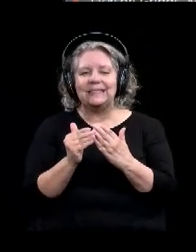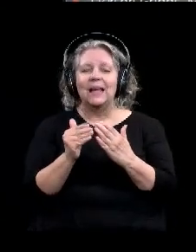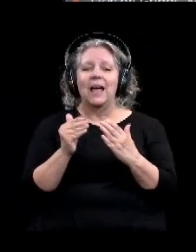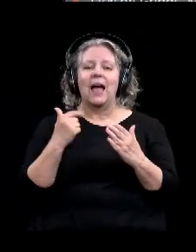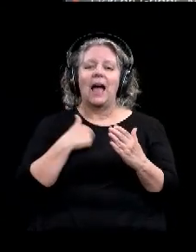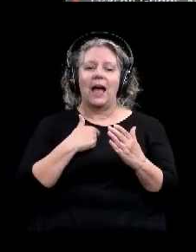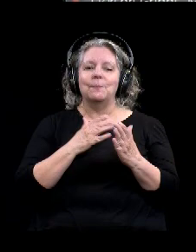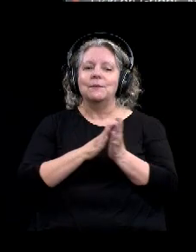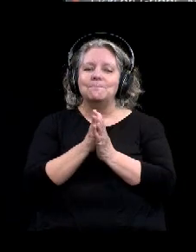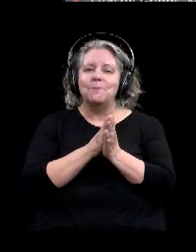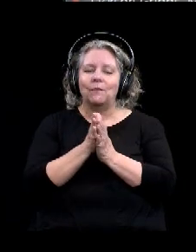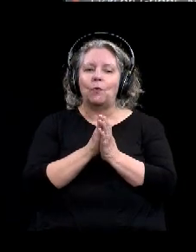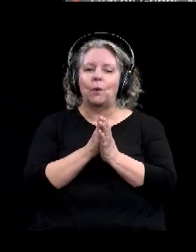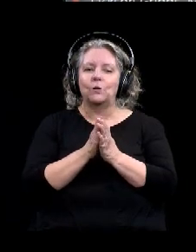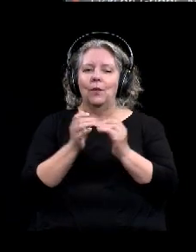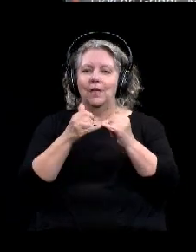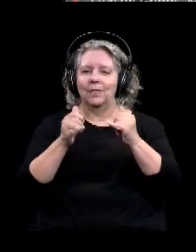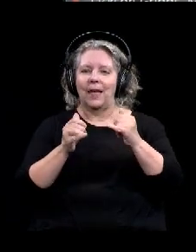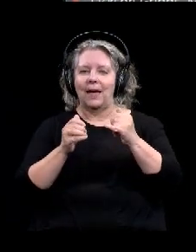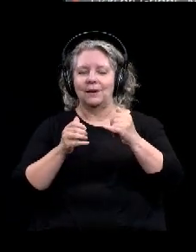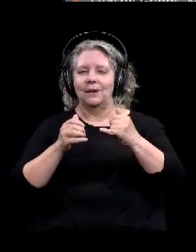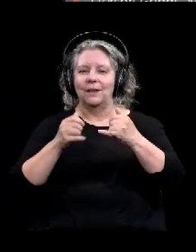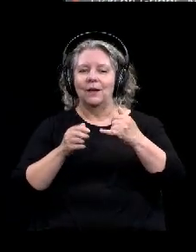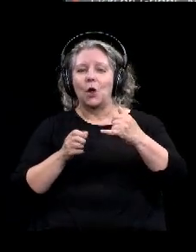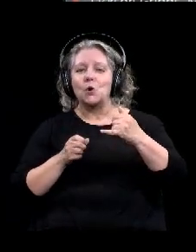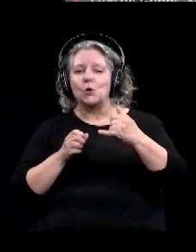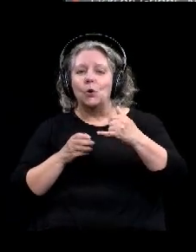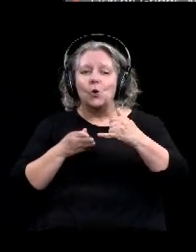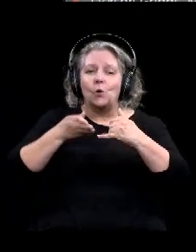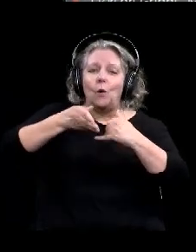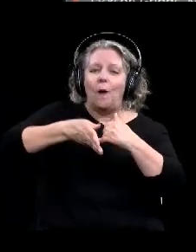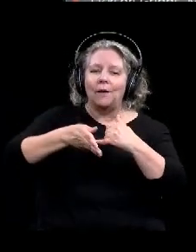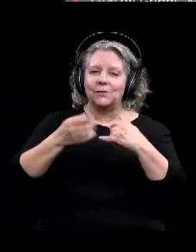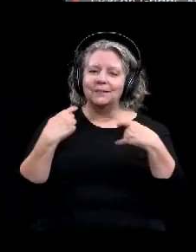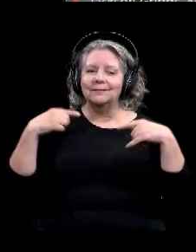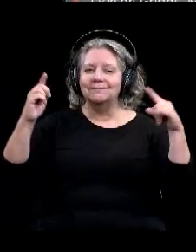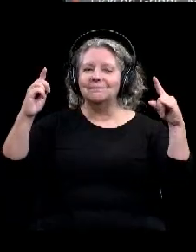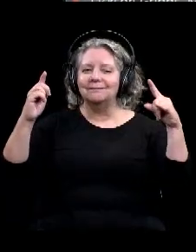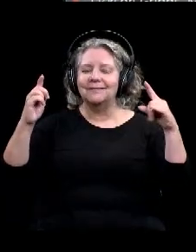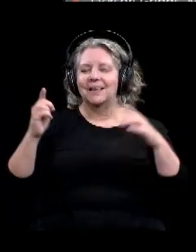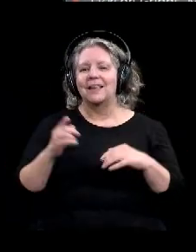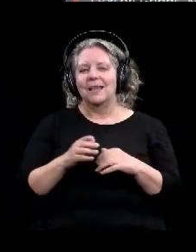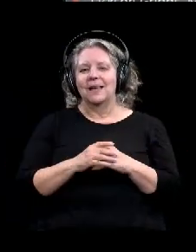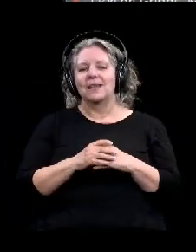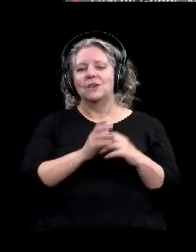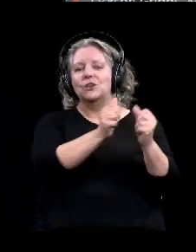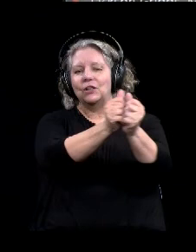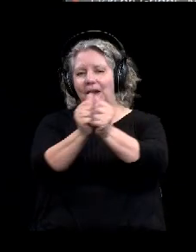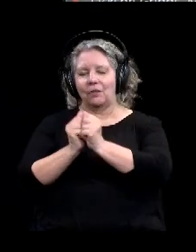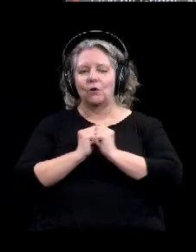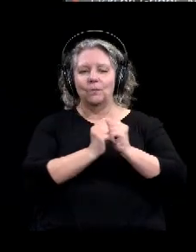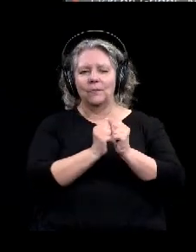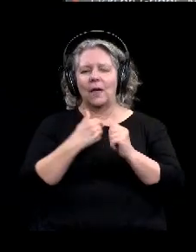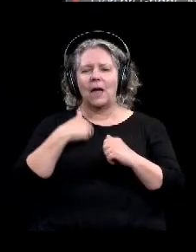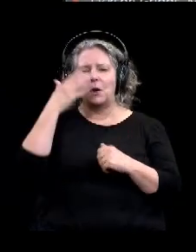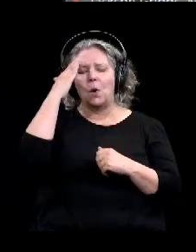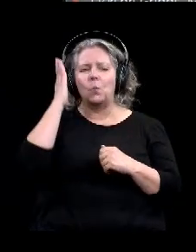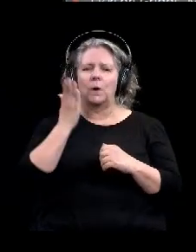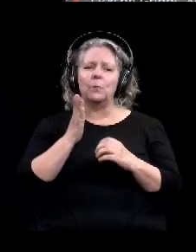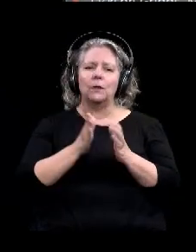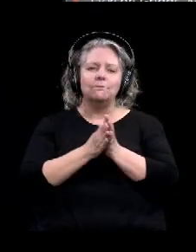que todos vamos a continuar de trabajar juntos y cuidarnos uno al otro y llegar allí juntos